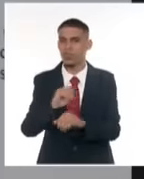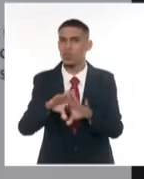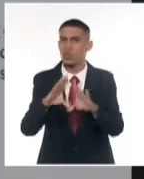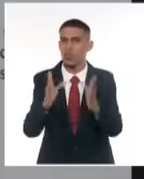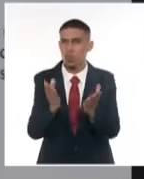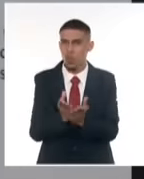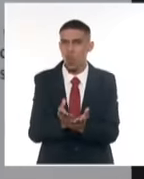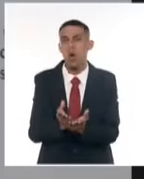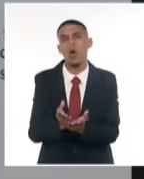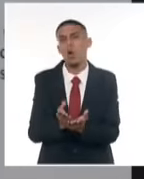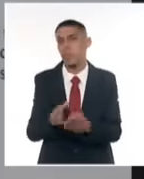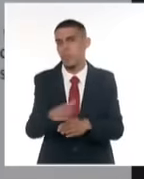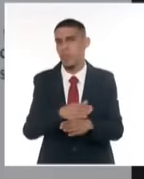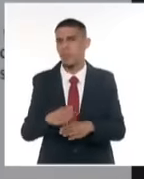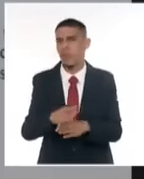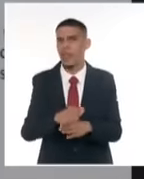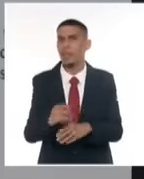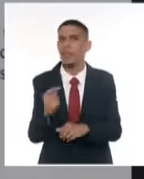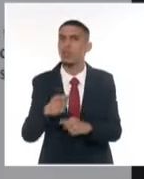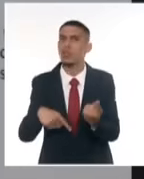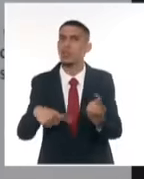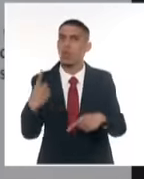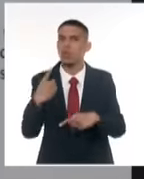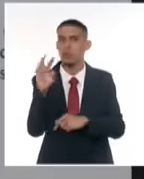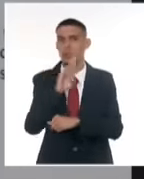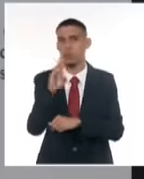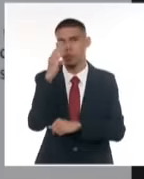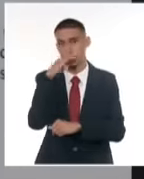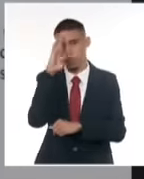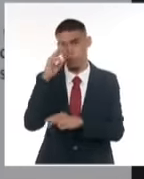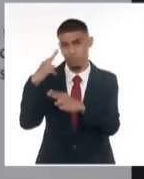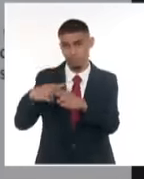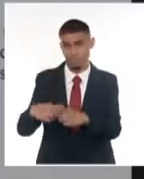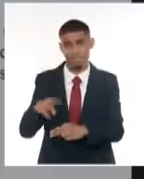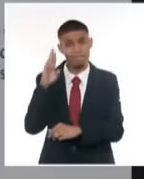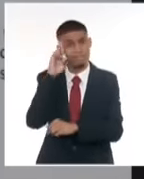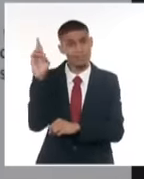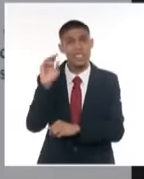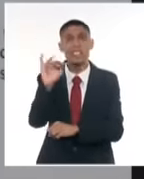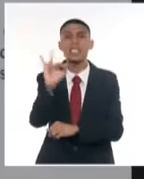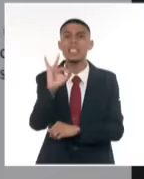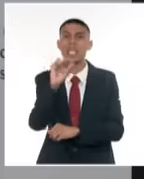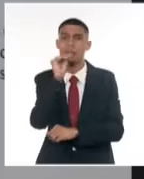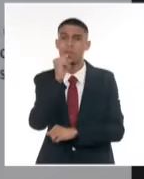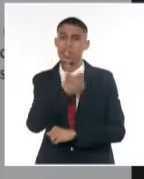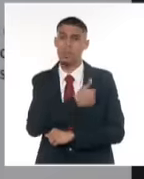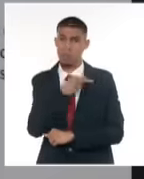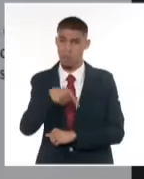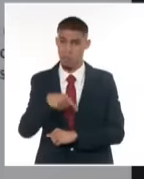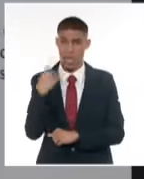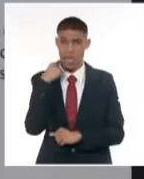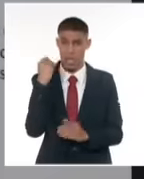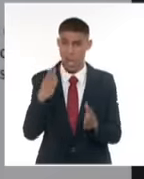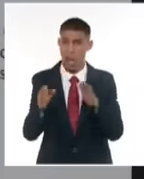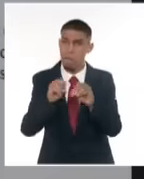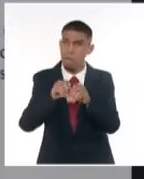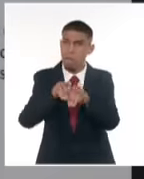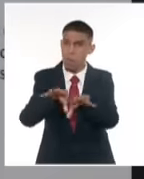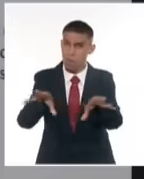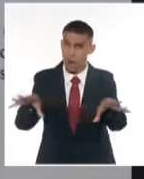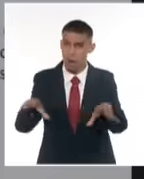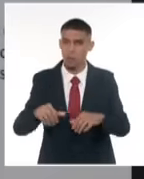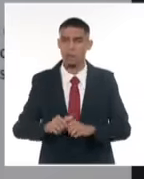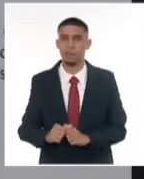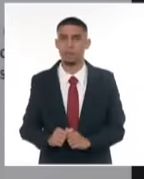de actos de terrorismo contra Cuba. Lista que, recuerdo, se publicó el 7 de diciembre de este año en la Gaceta Oficial de la